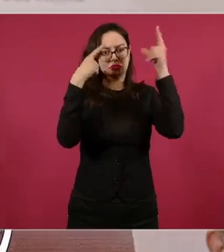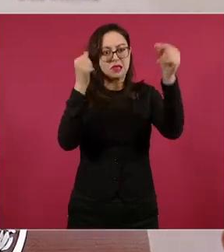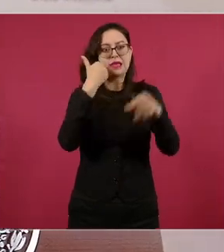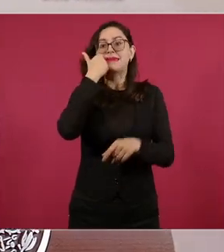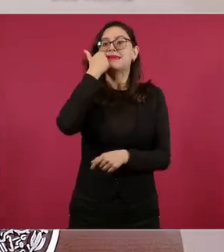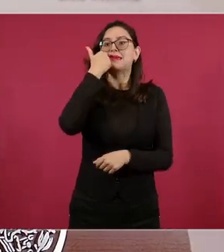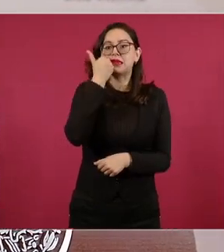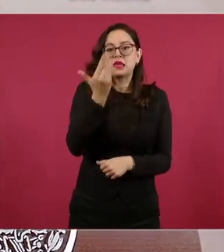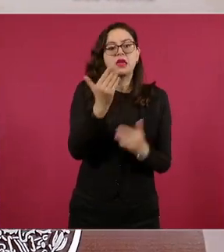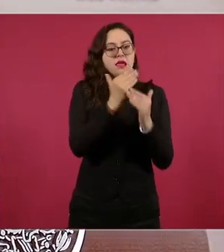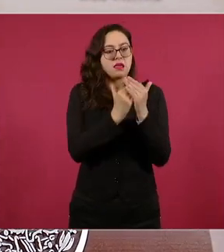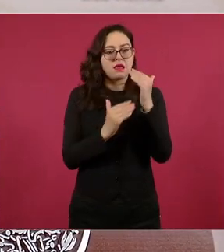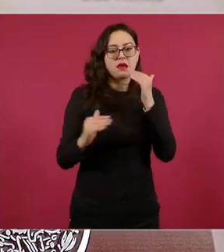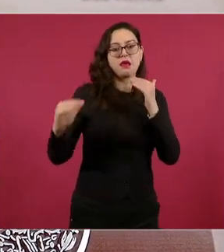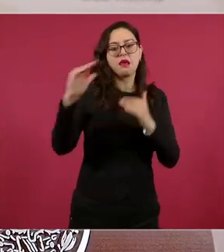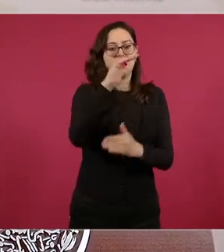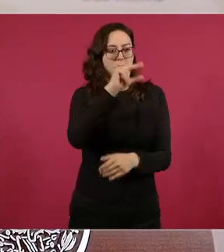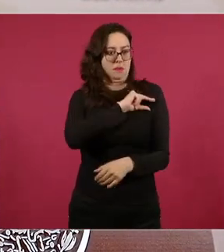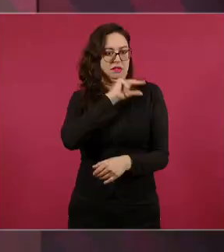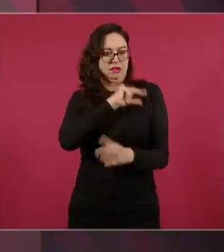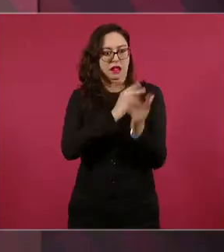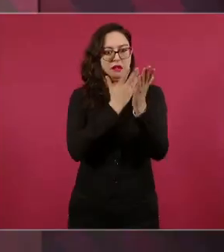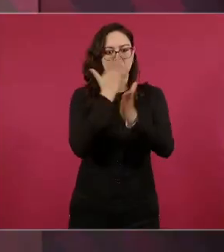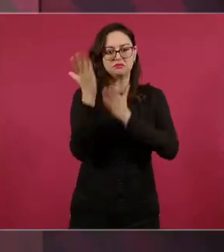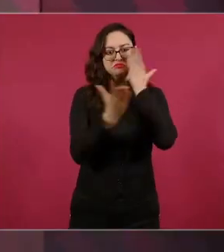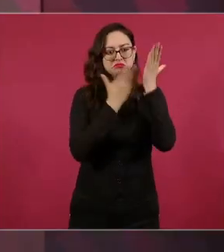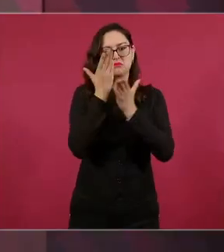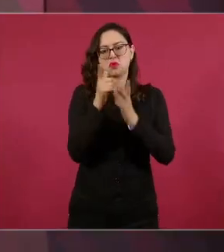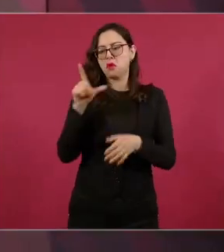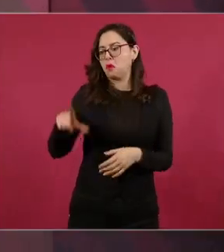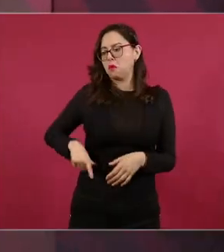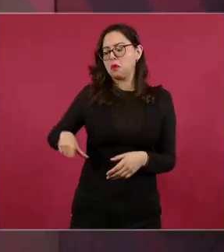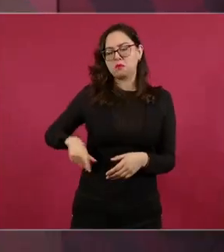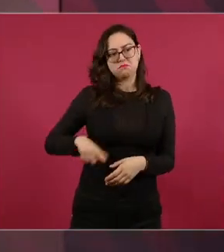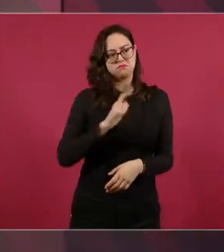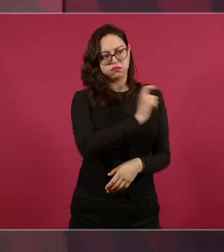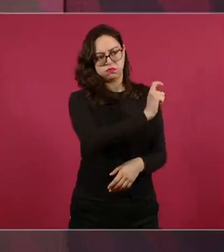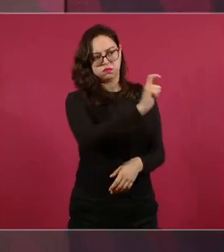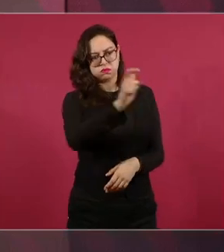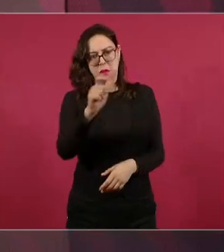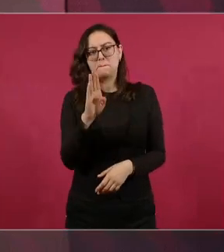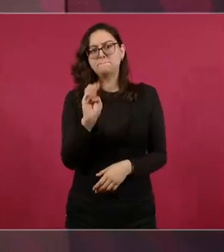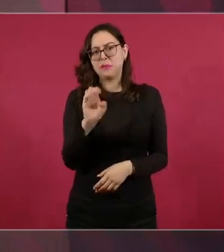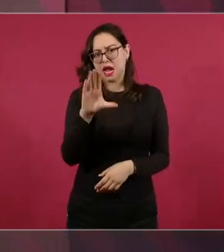Aunque se piense que estoy exagerando,